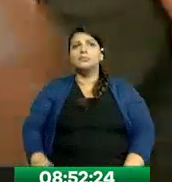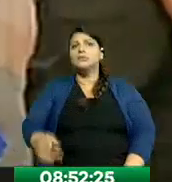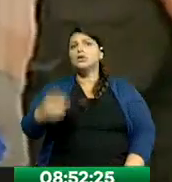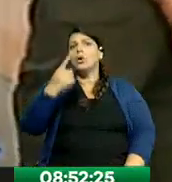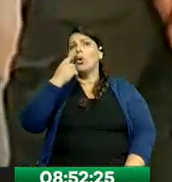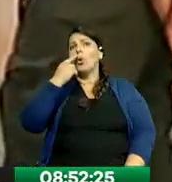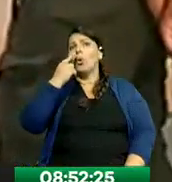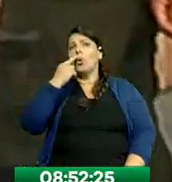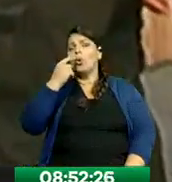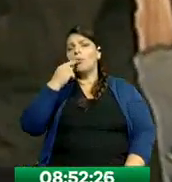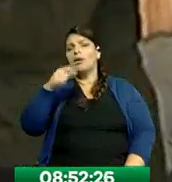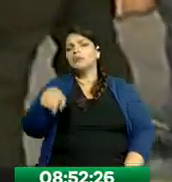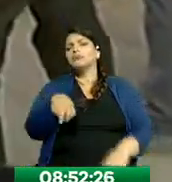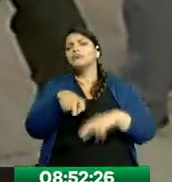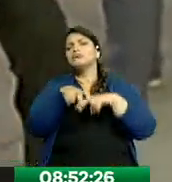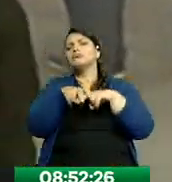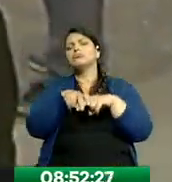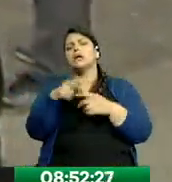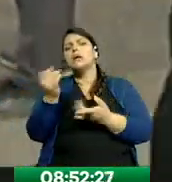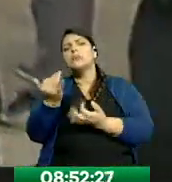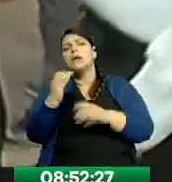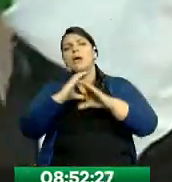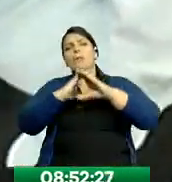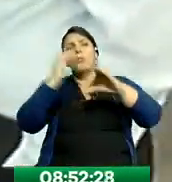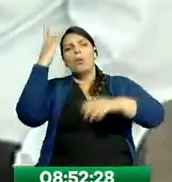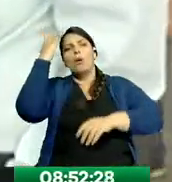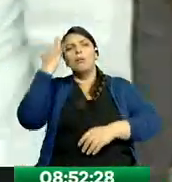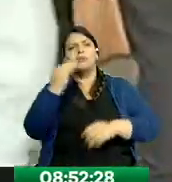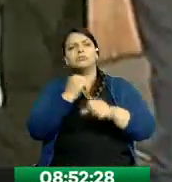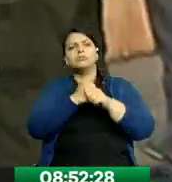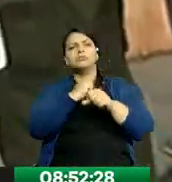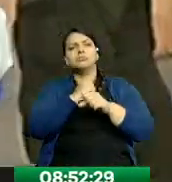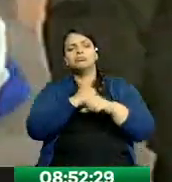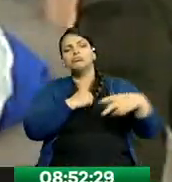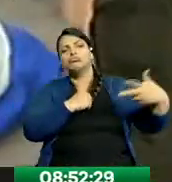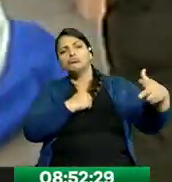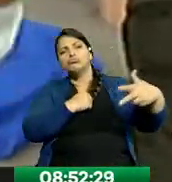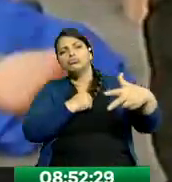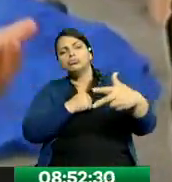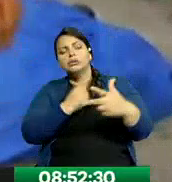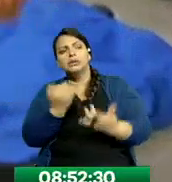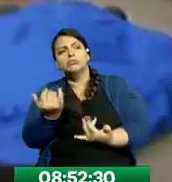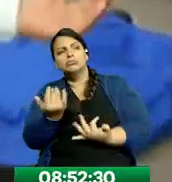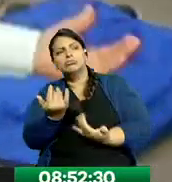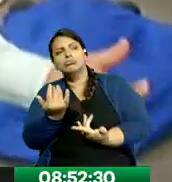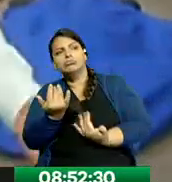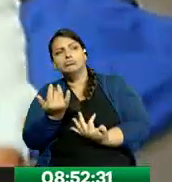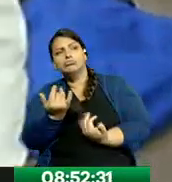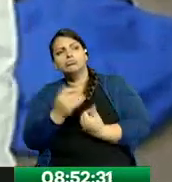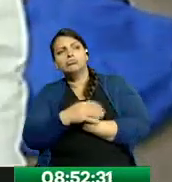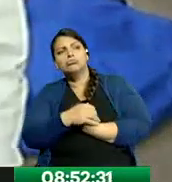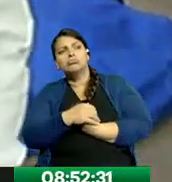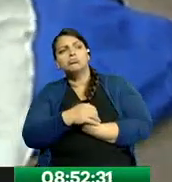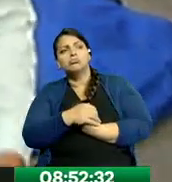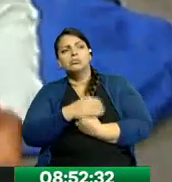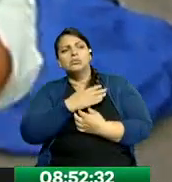para dirigirse hacia su lugar de trabajo, pero la muerte se le adelantó. La esposa, su conviviente, se encuentra en el sitio